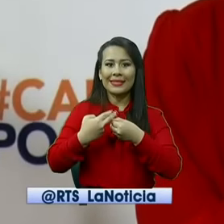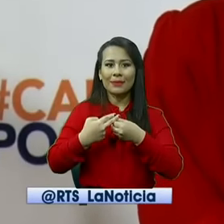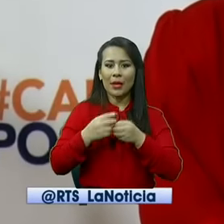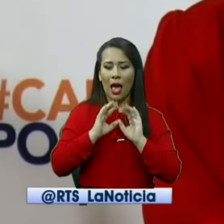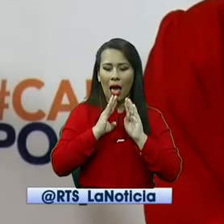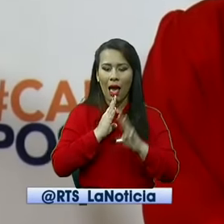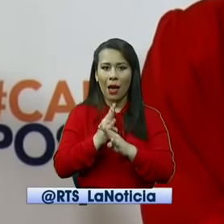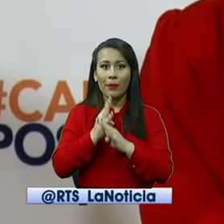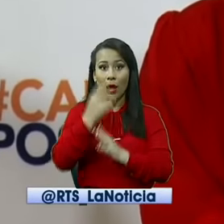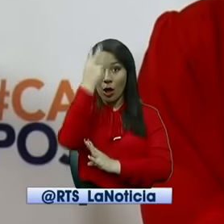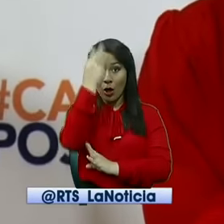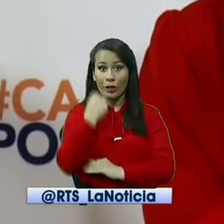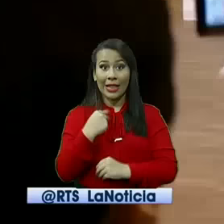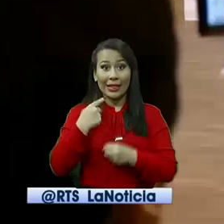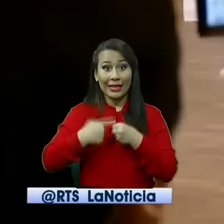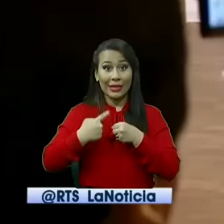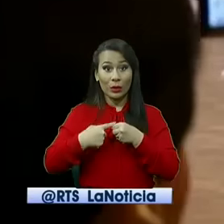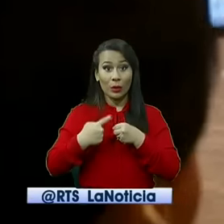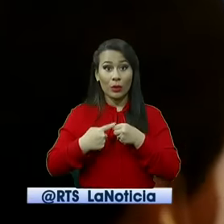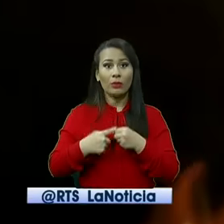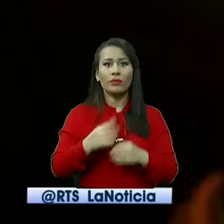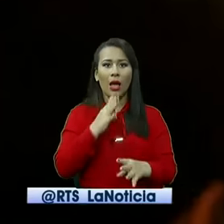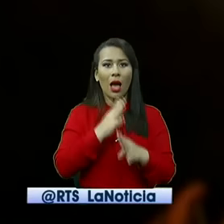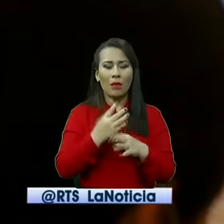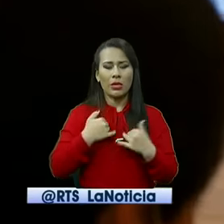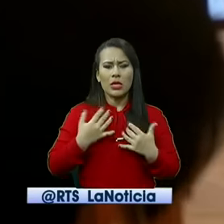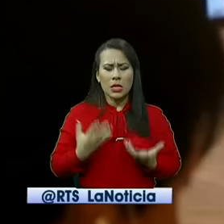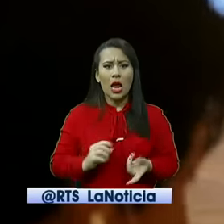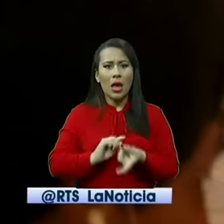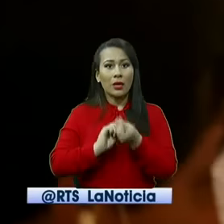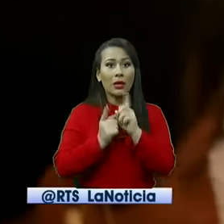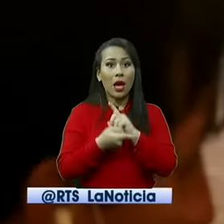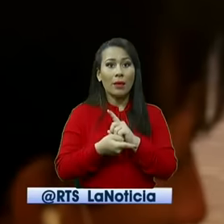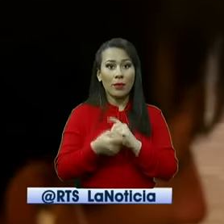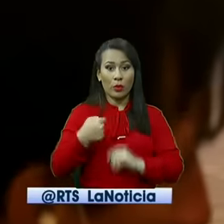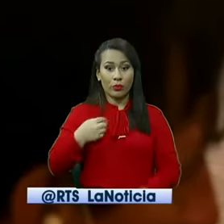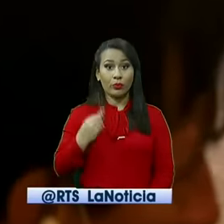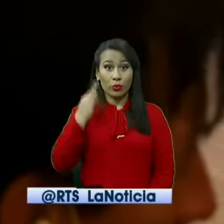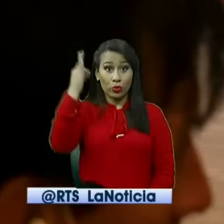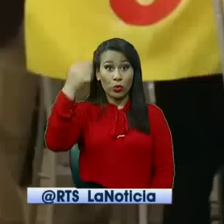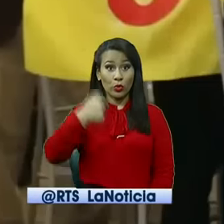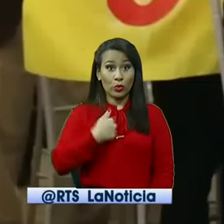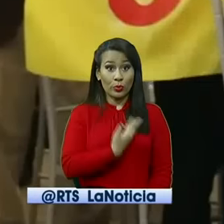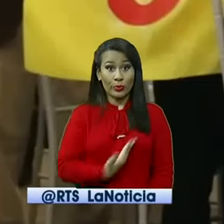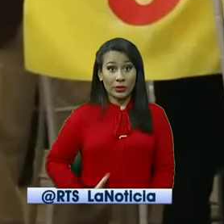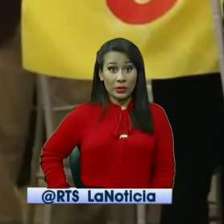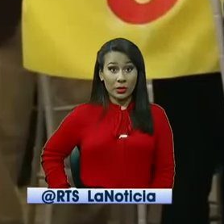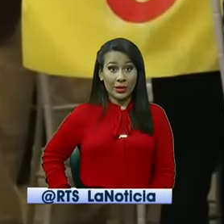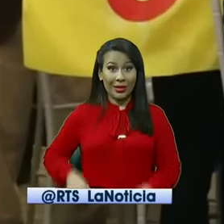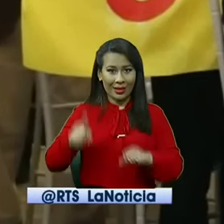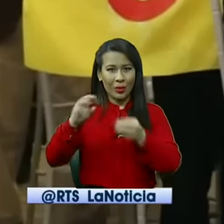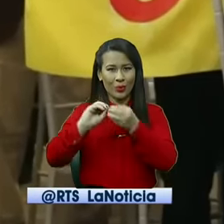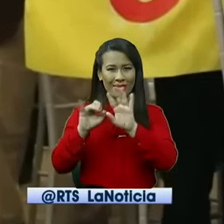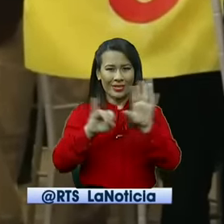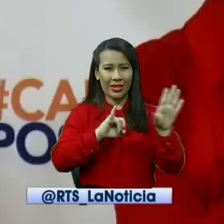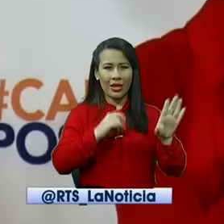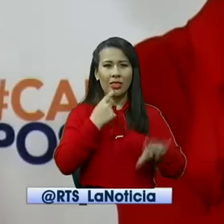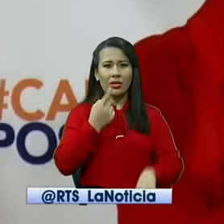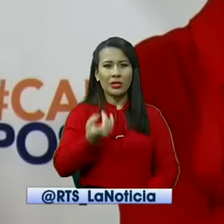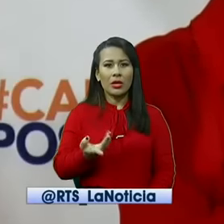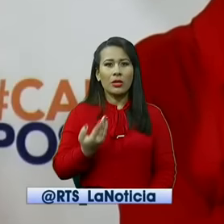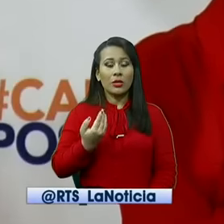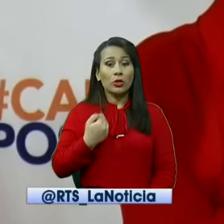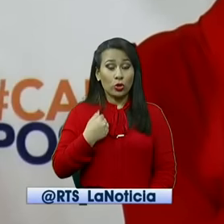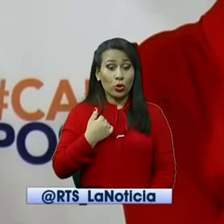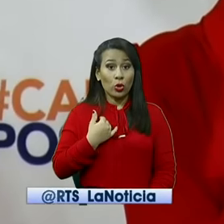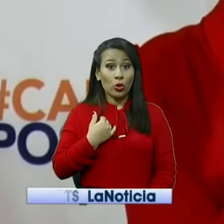prensa en un hotel de la ciudad de Quito insistió en cambios que aplicará de llegar a la presidencia en relación a la deuda externa